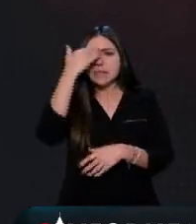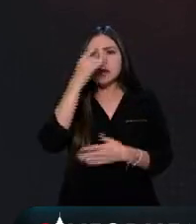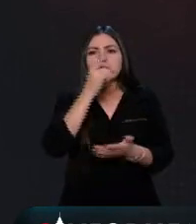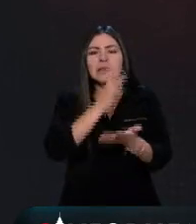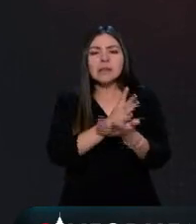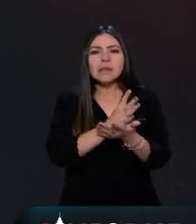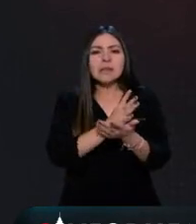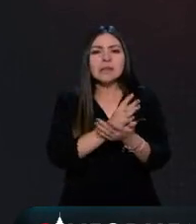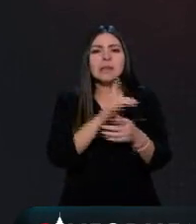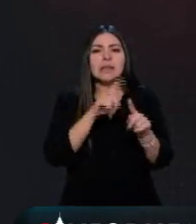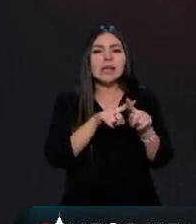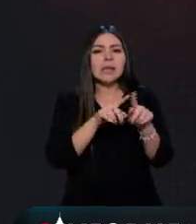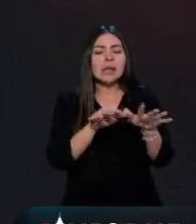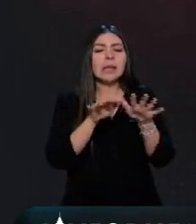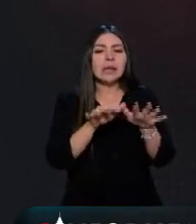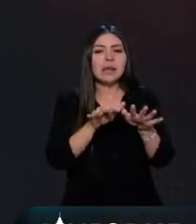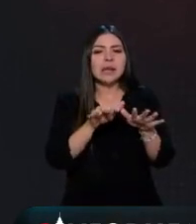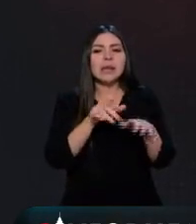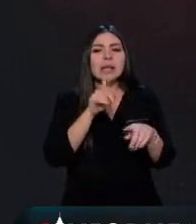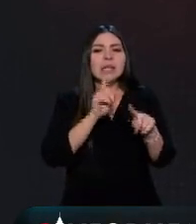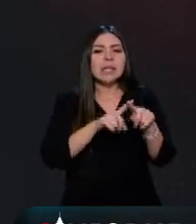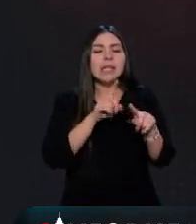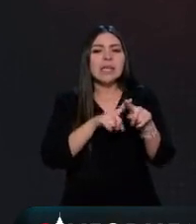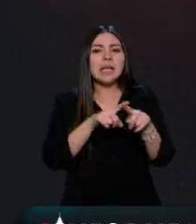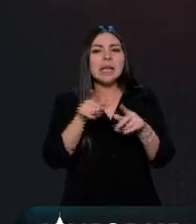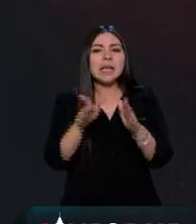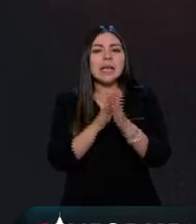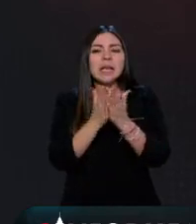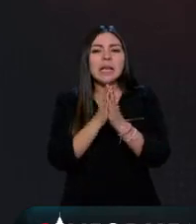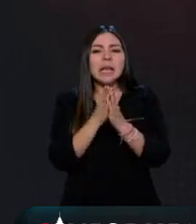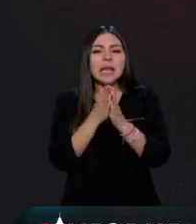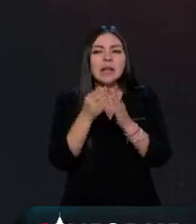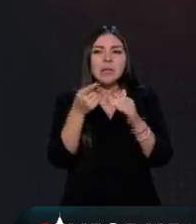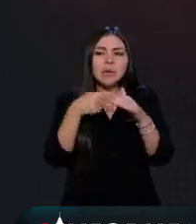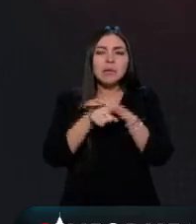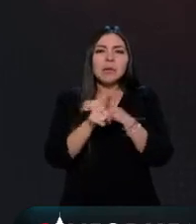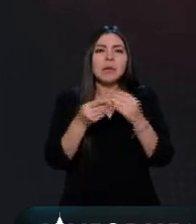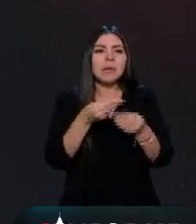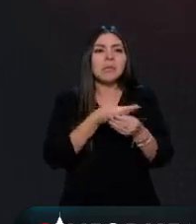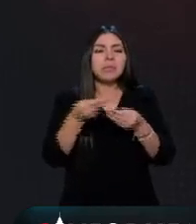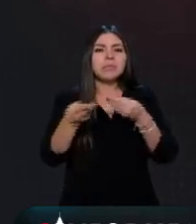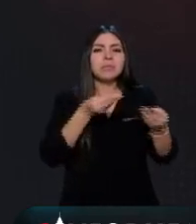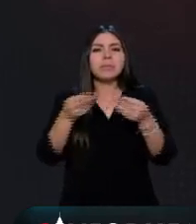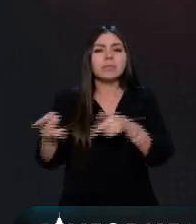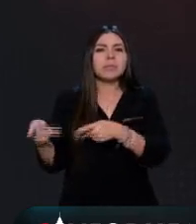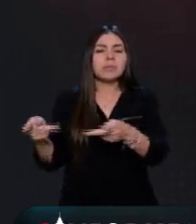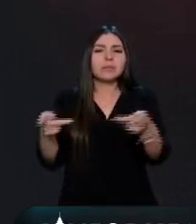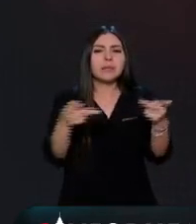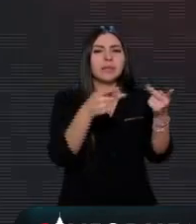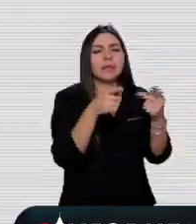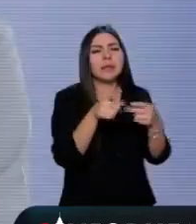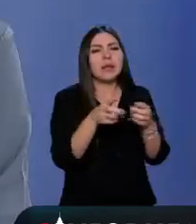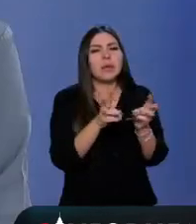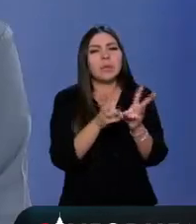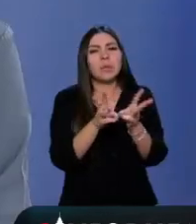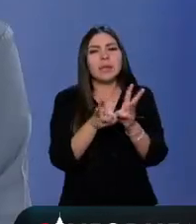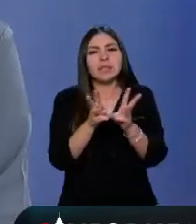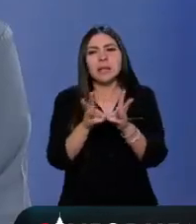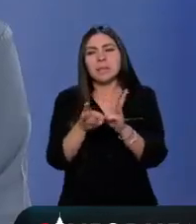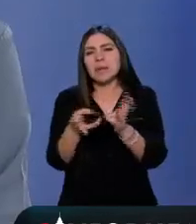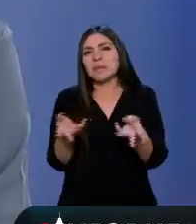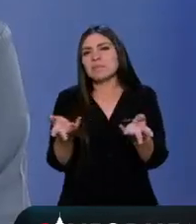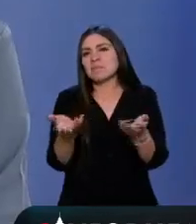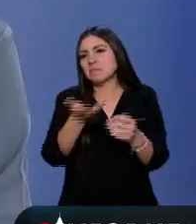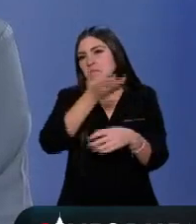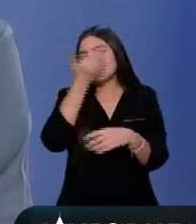y que si es posible identificar, quién filtró el libro y lo distribuyó como se está distribuyendo en los WhatsApp de no sé